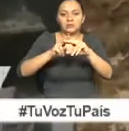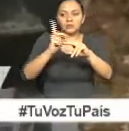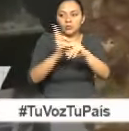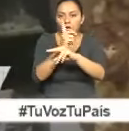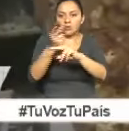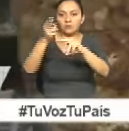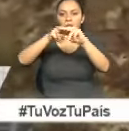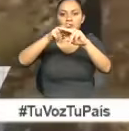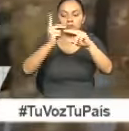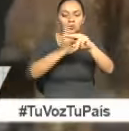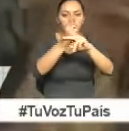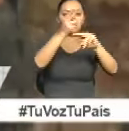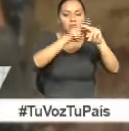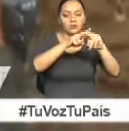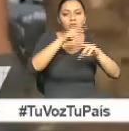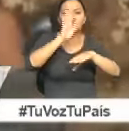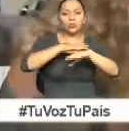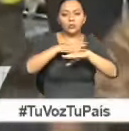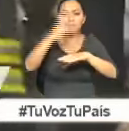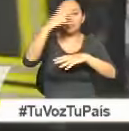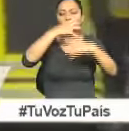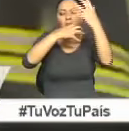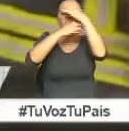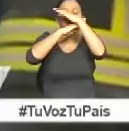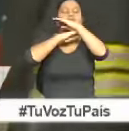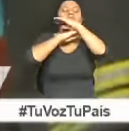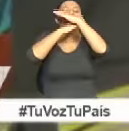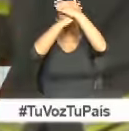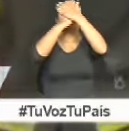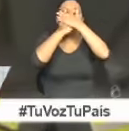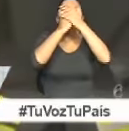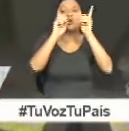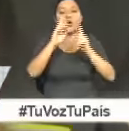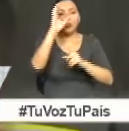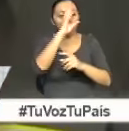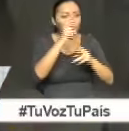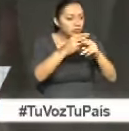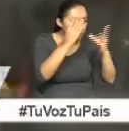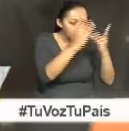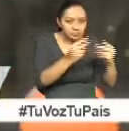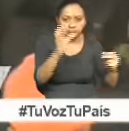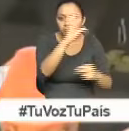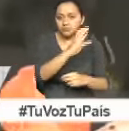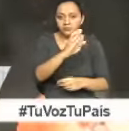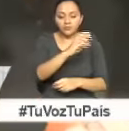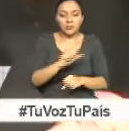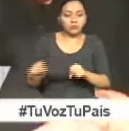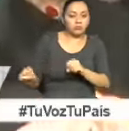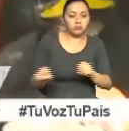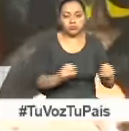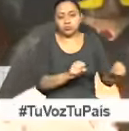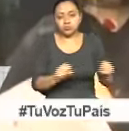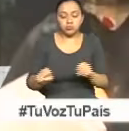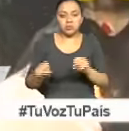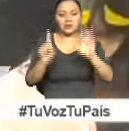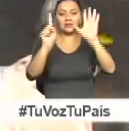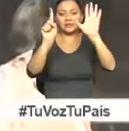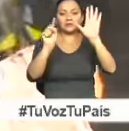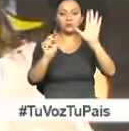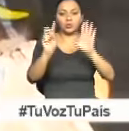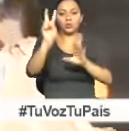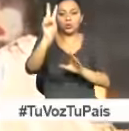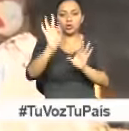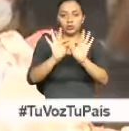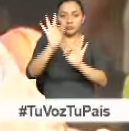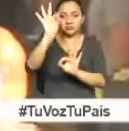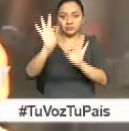gente atrapada bajo los cúmulos de piedra o desaparecida. El potente sismo de magnitud 6.2 causó además al